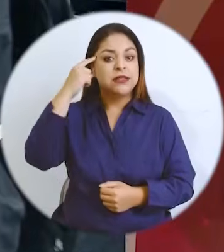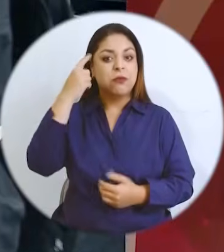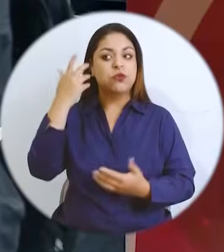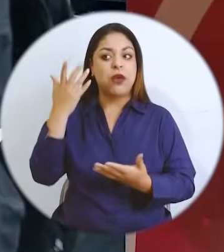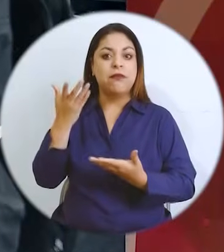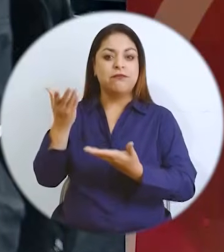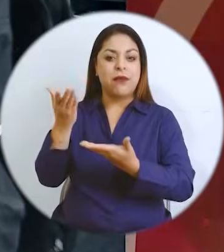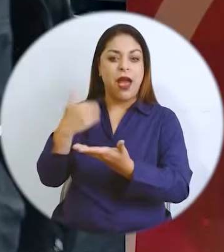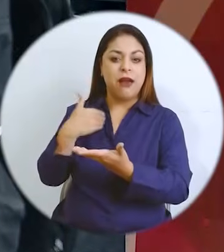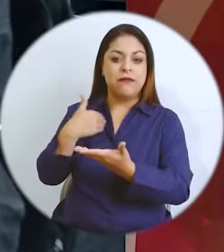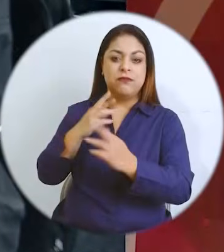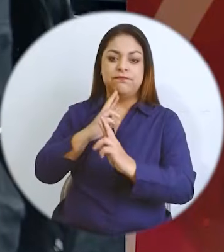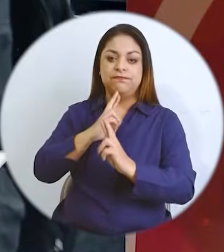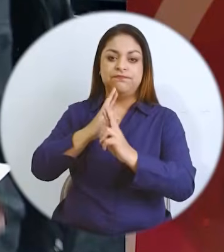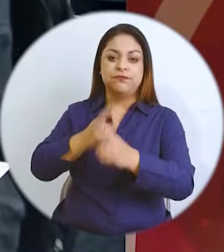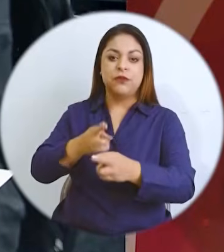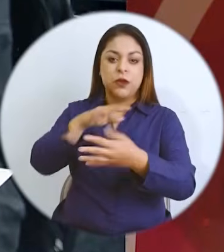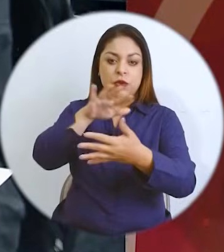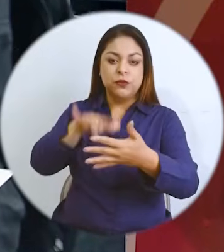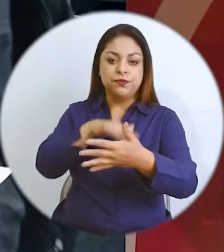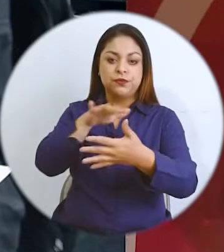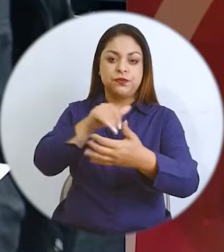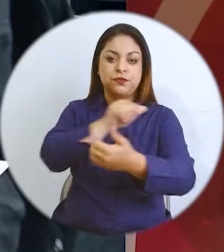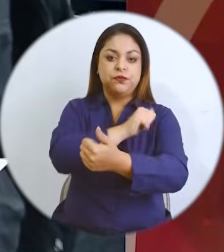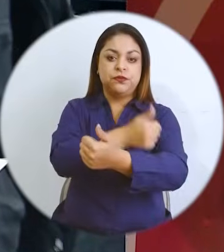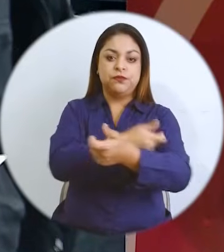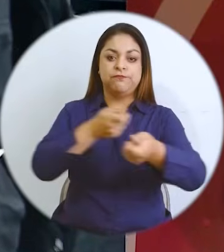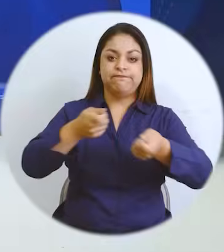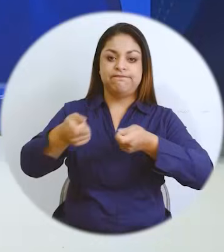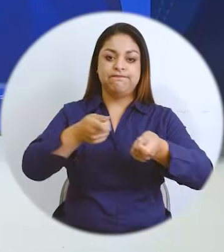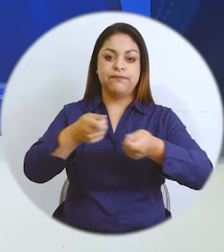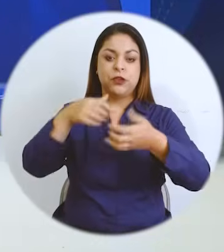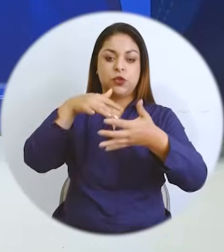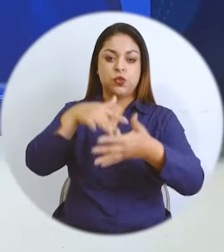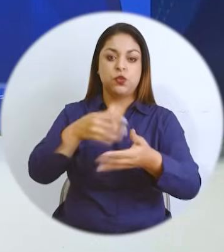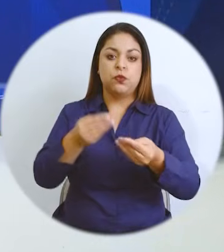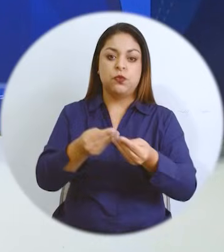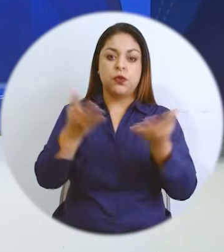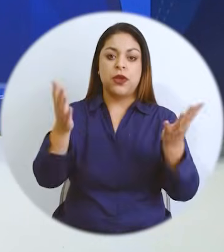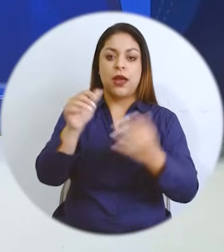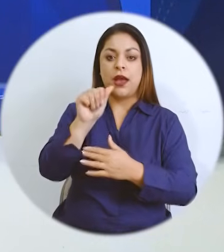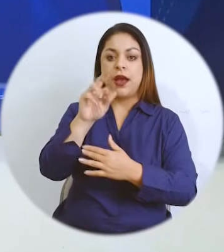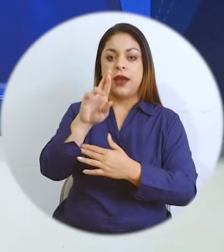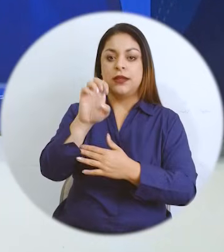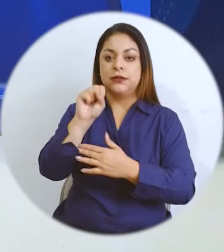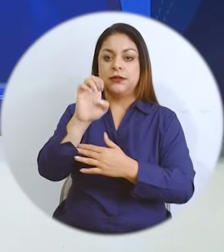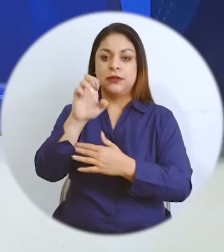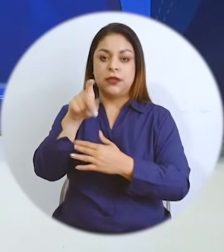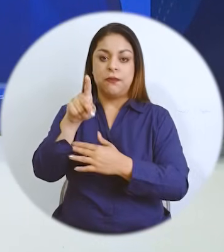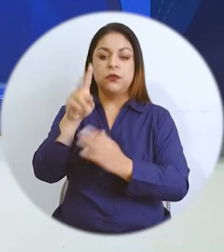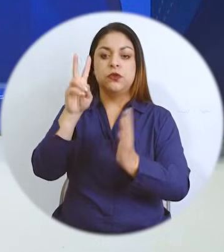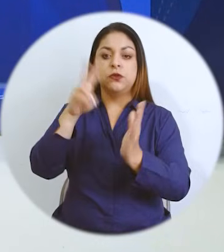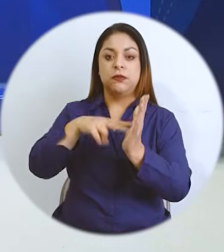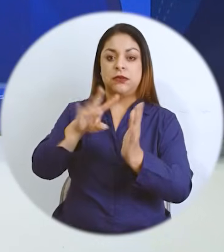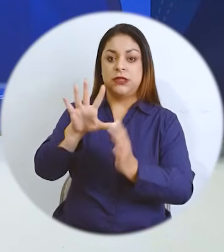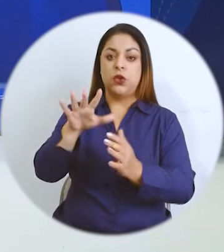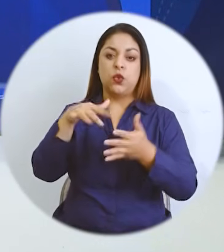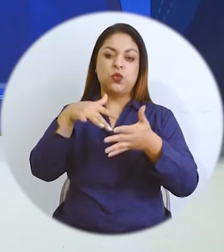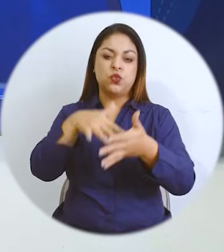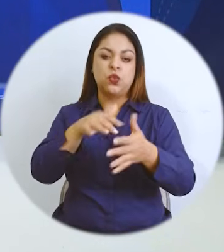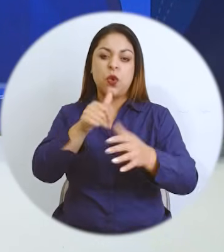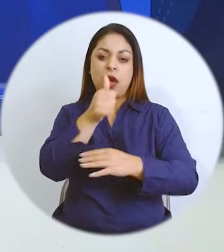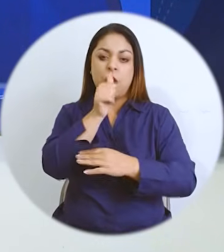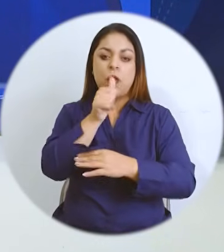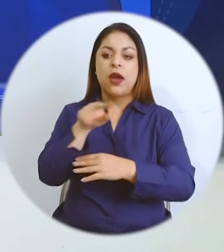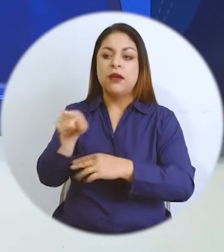resultados del estudio de la Autoridad Reguladora de Servicios Públicos, ARECEP 2025, sobre el tema del agua, que realizó en